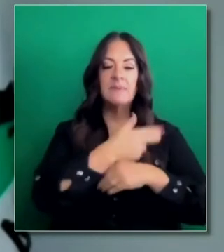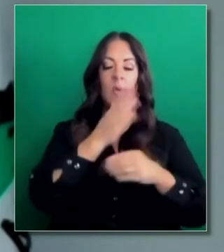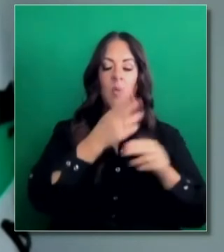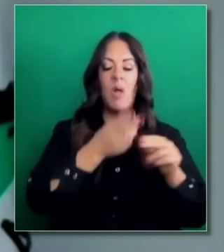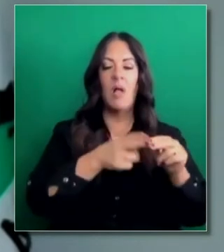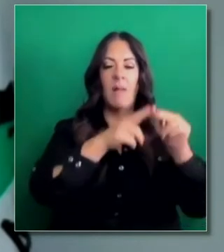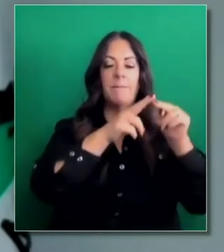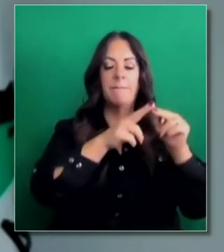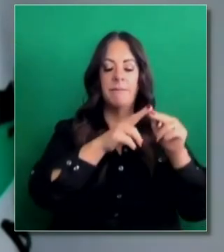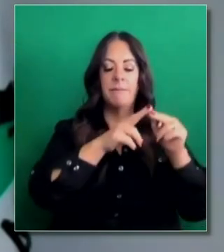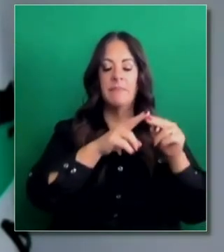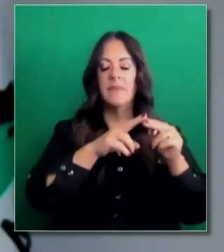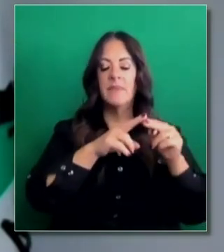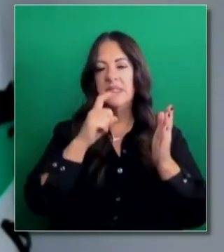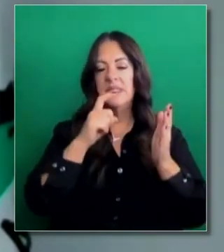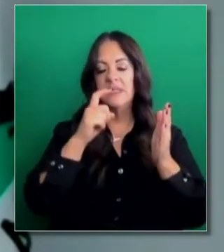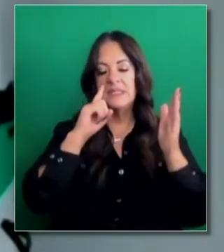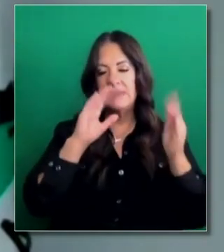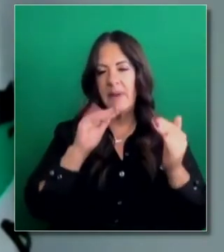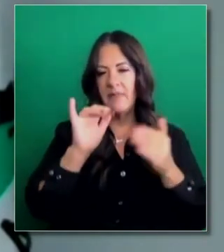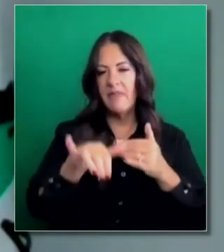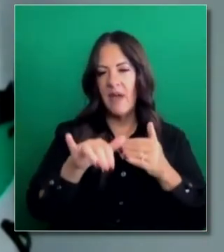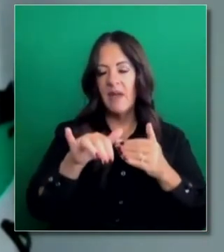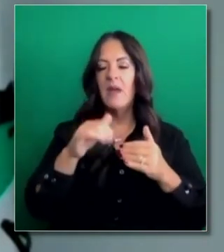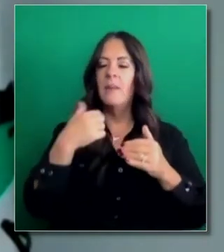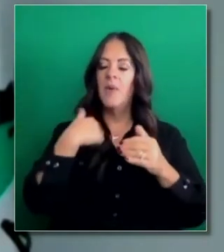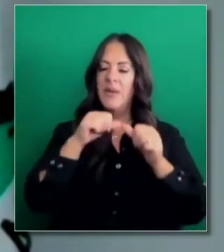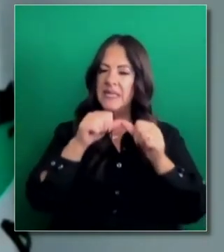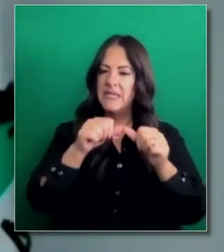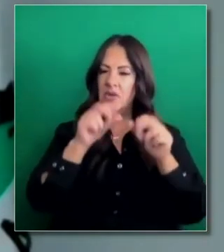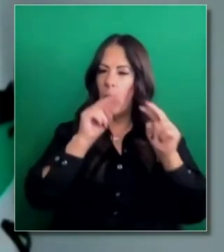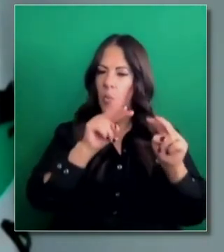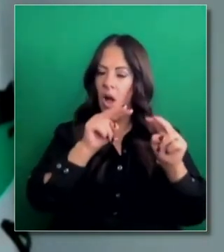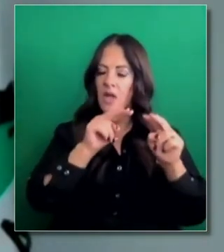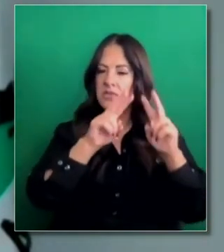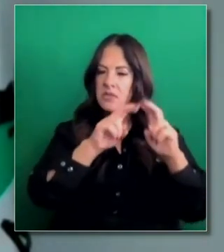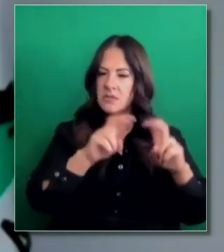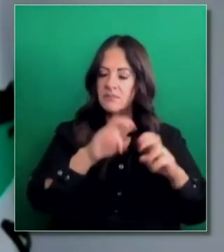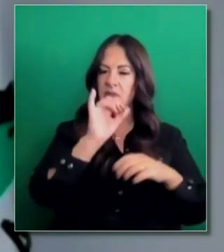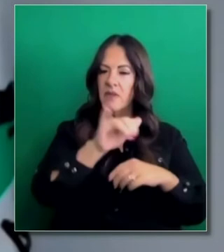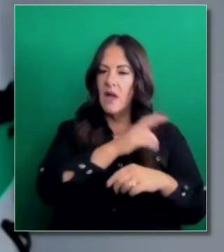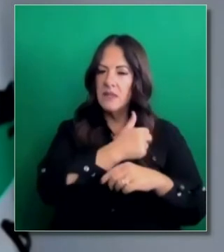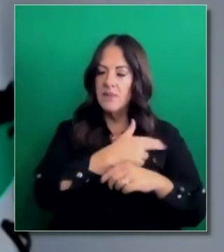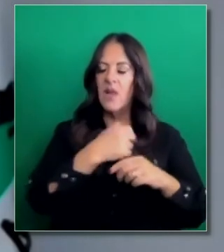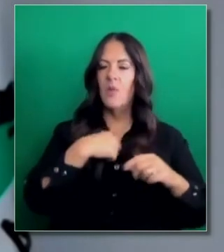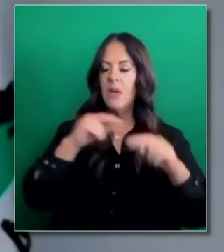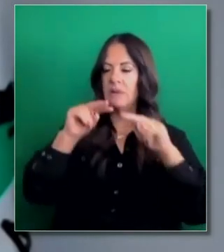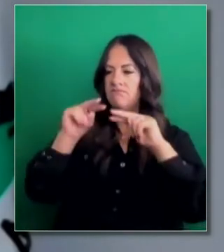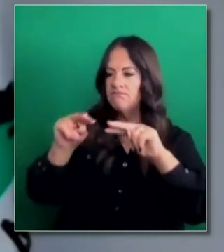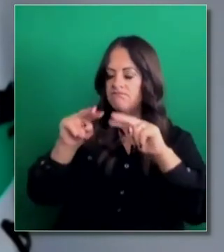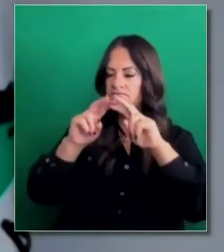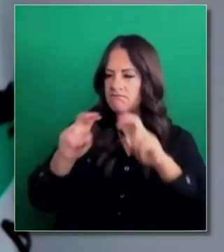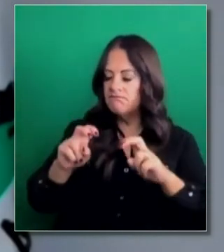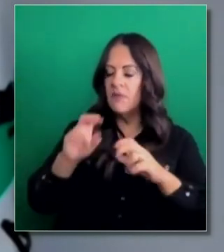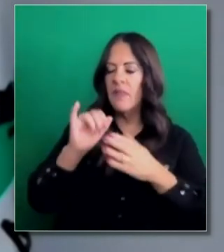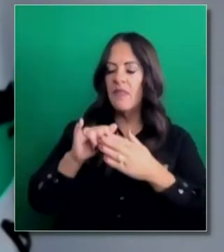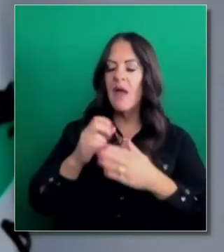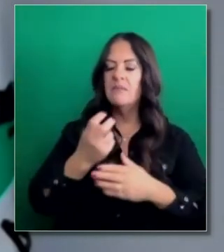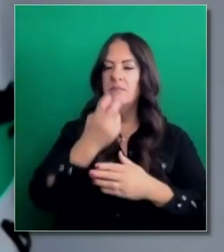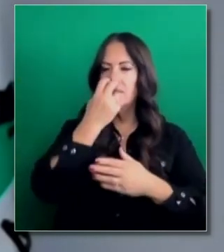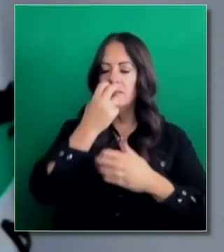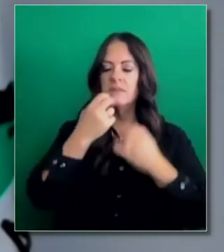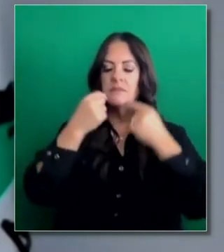seguimos en lo más personal en los hospitales seguimos evaluando la situación del oxígeno para estar